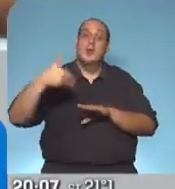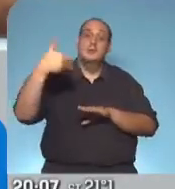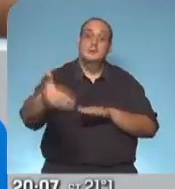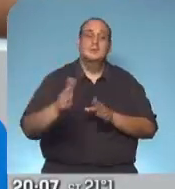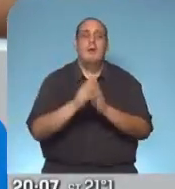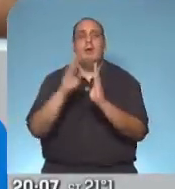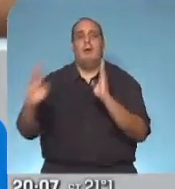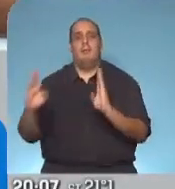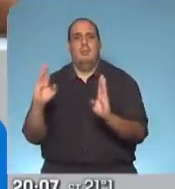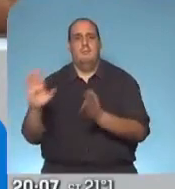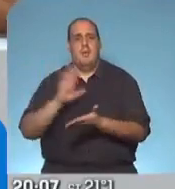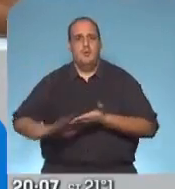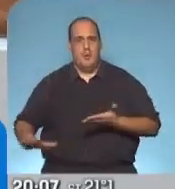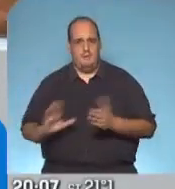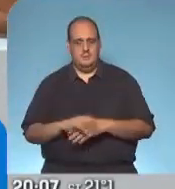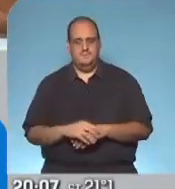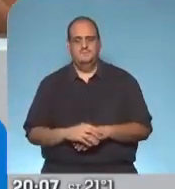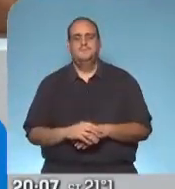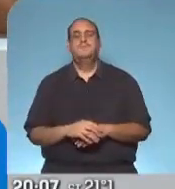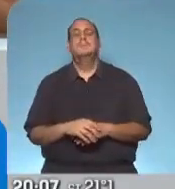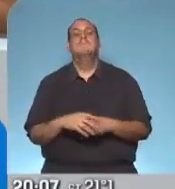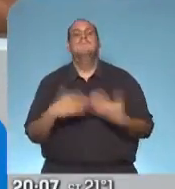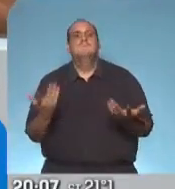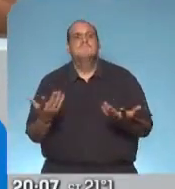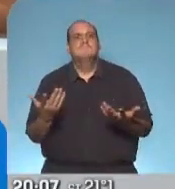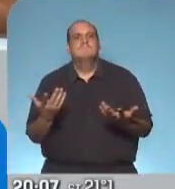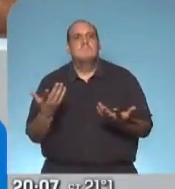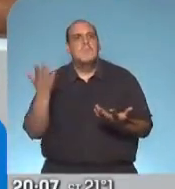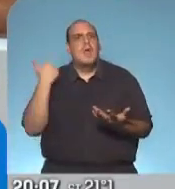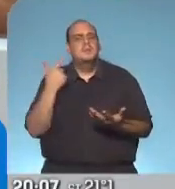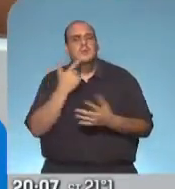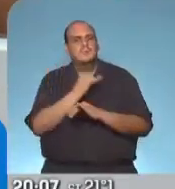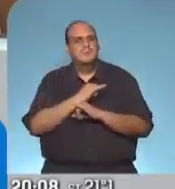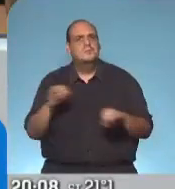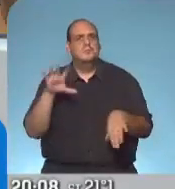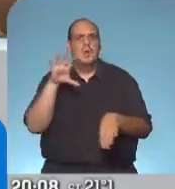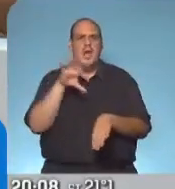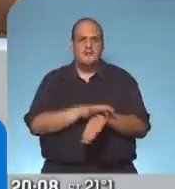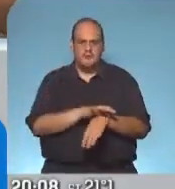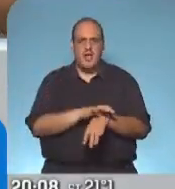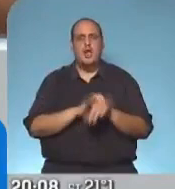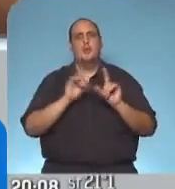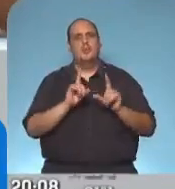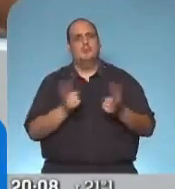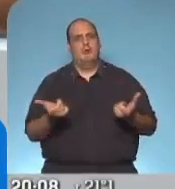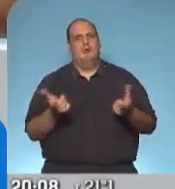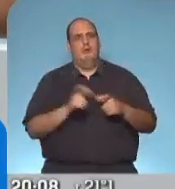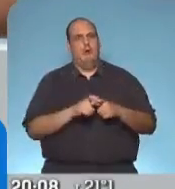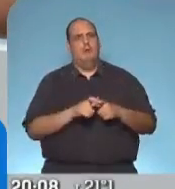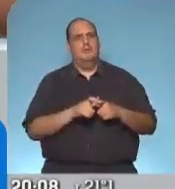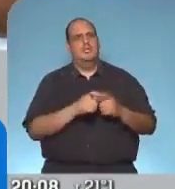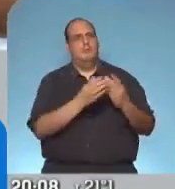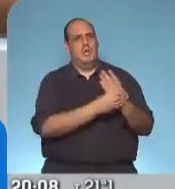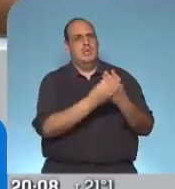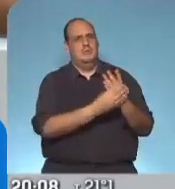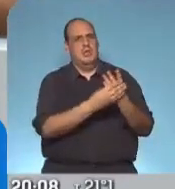una nueva etapa desde el lunes. Entonces, mientras tanto, contábamos ayer que Santiago Cafiero, con esta comisión que se armó